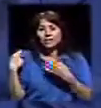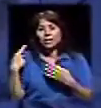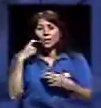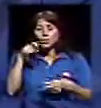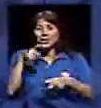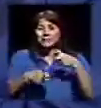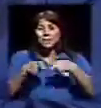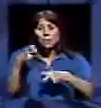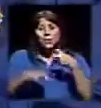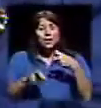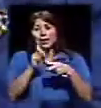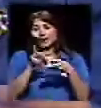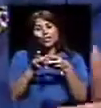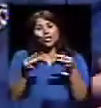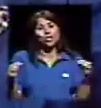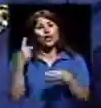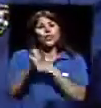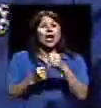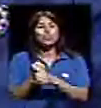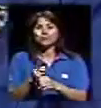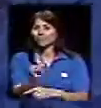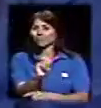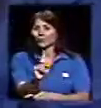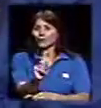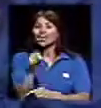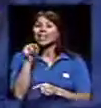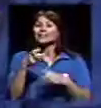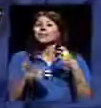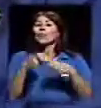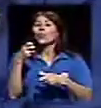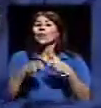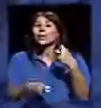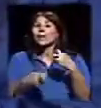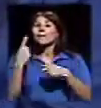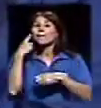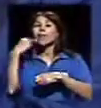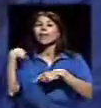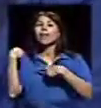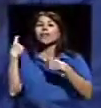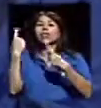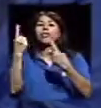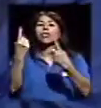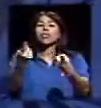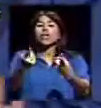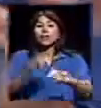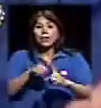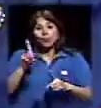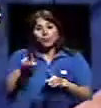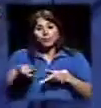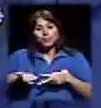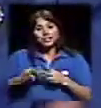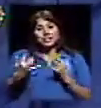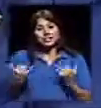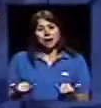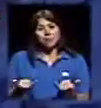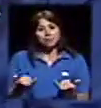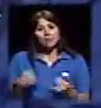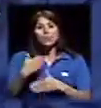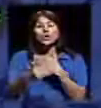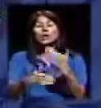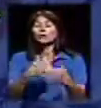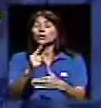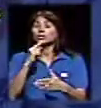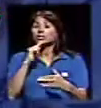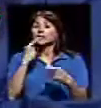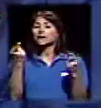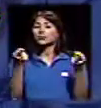a solucionar en un año, ¿verdad? Es un problema a solucionar en el largo plazo, pero si no empezamos ya, vamos a vivir serias consecuencias en el